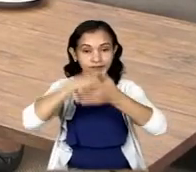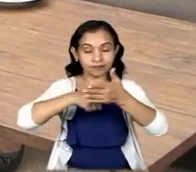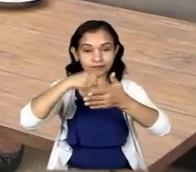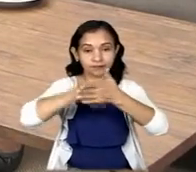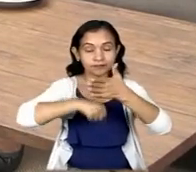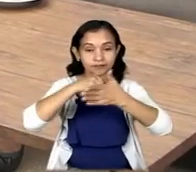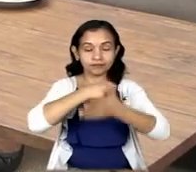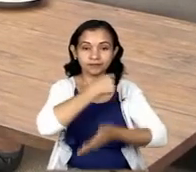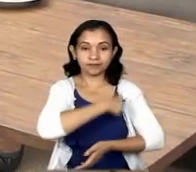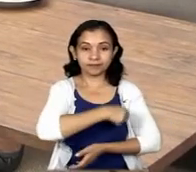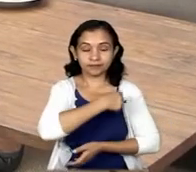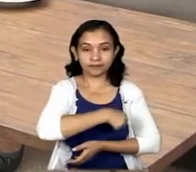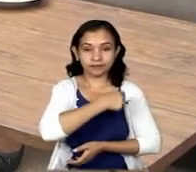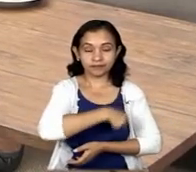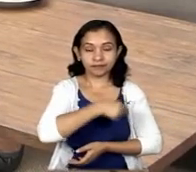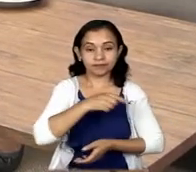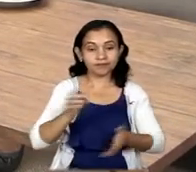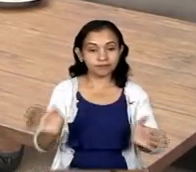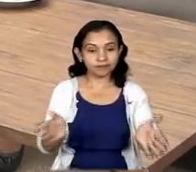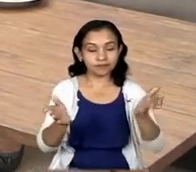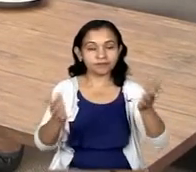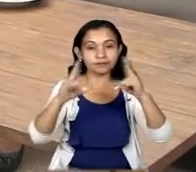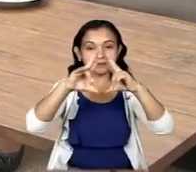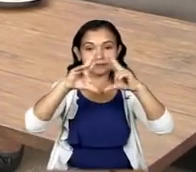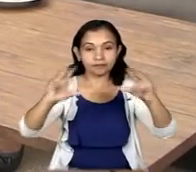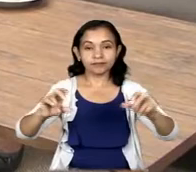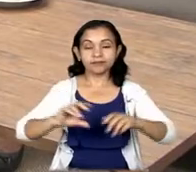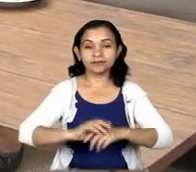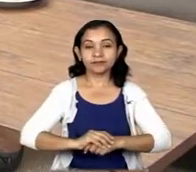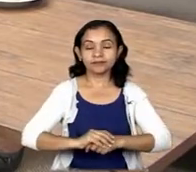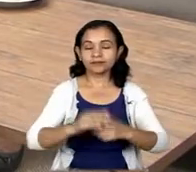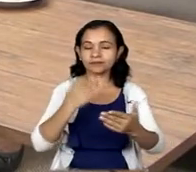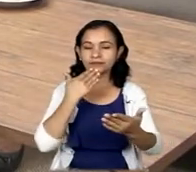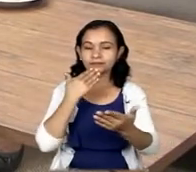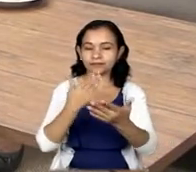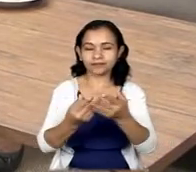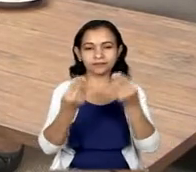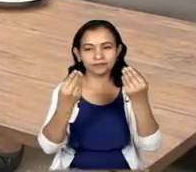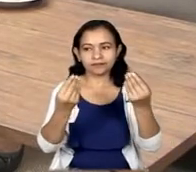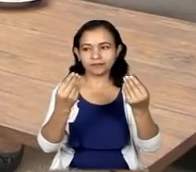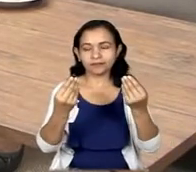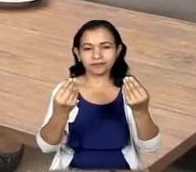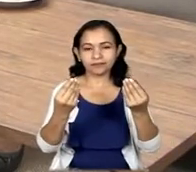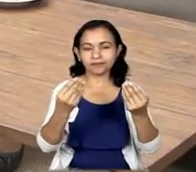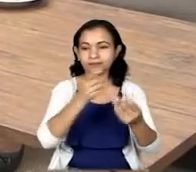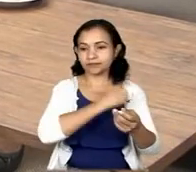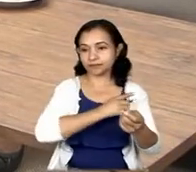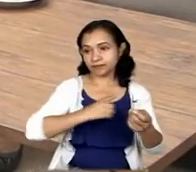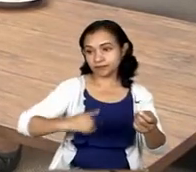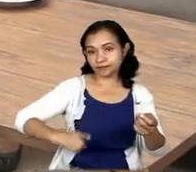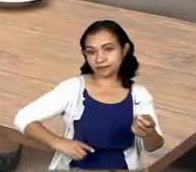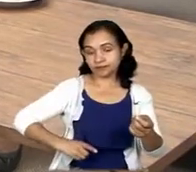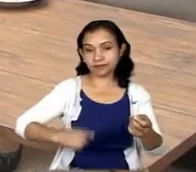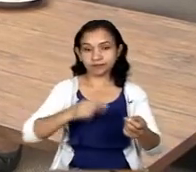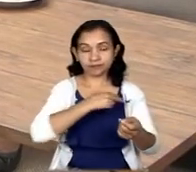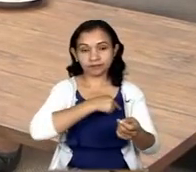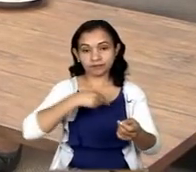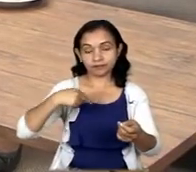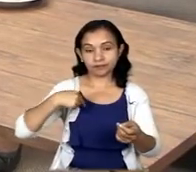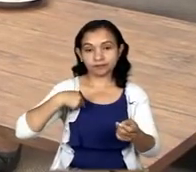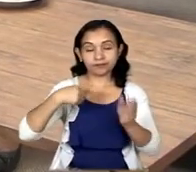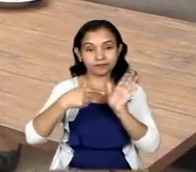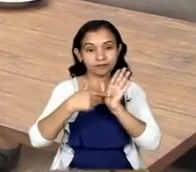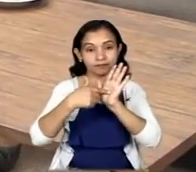sus escuelas para sacar a Nicaragua adelante. Muchas gracias, diputada, muy bien dicho. Hemos preparado un